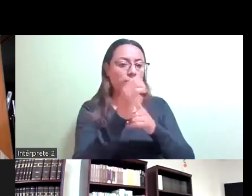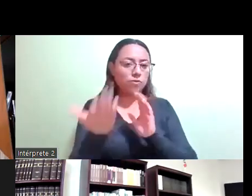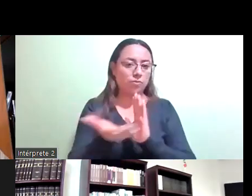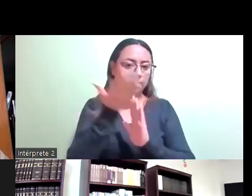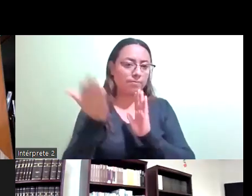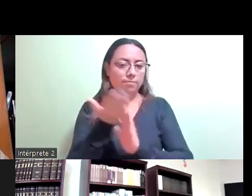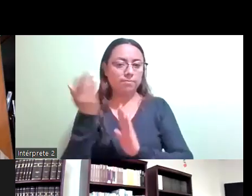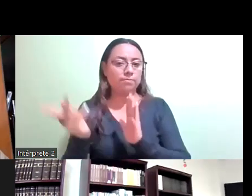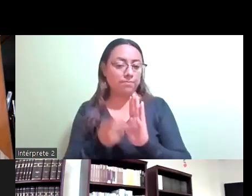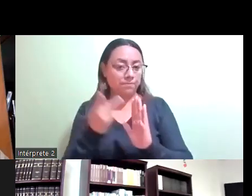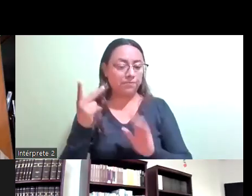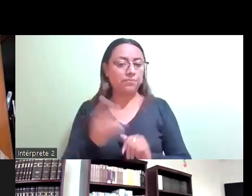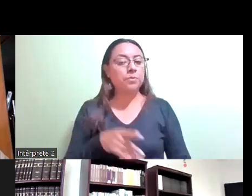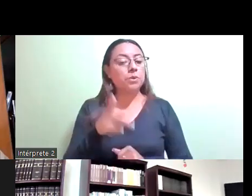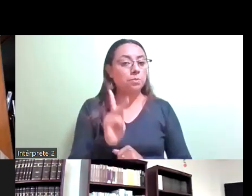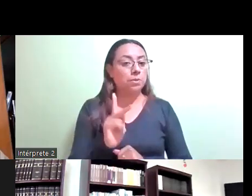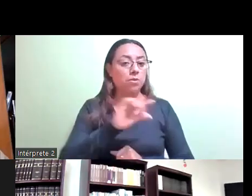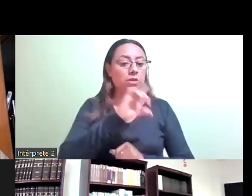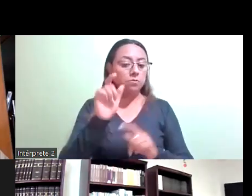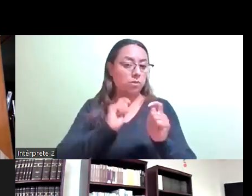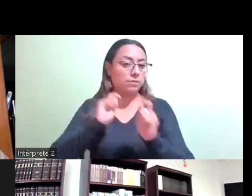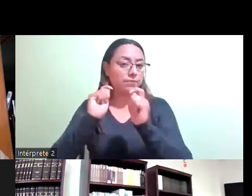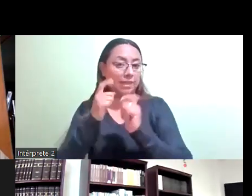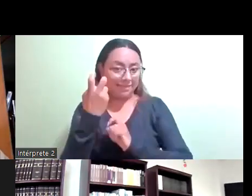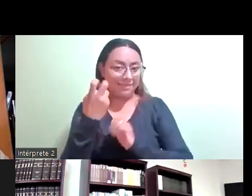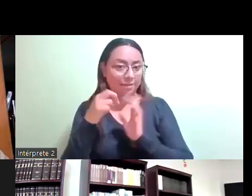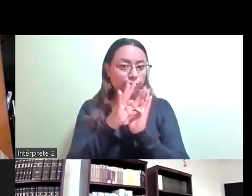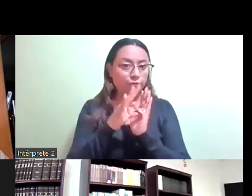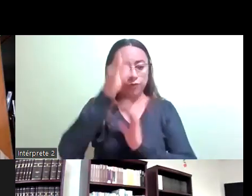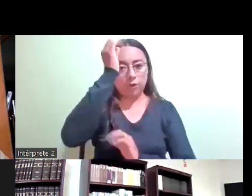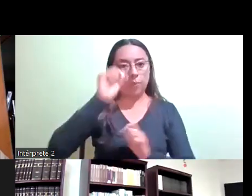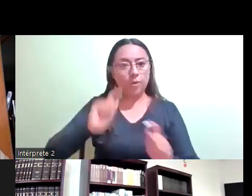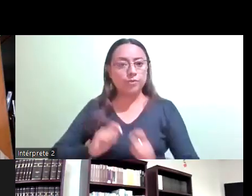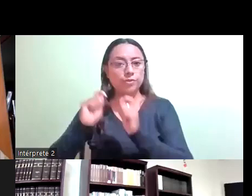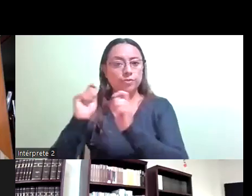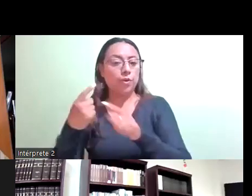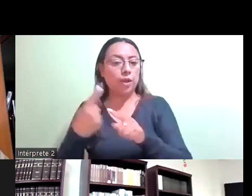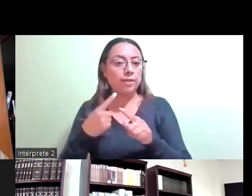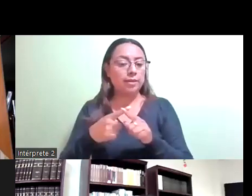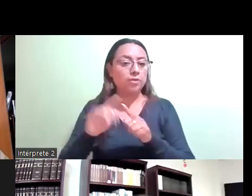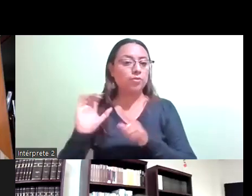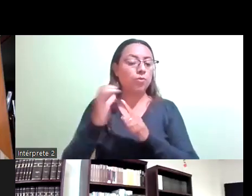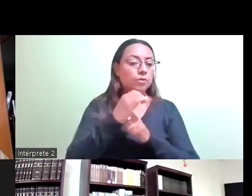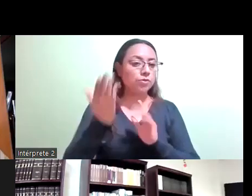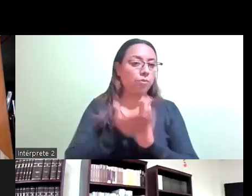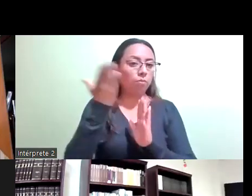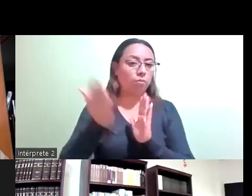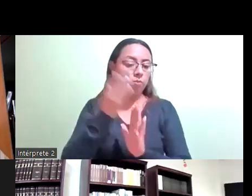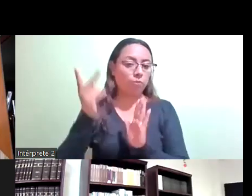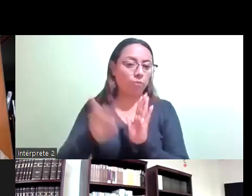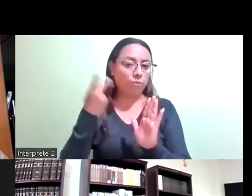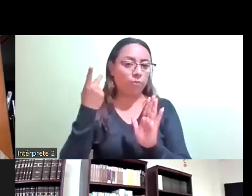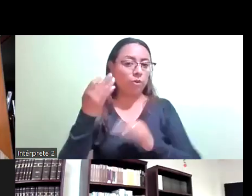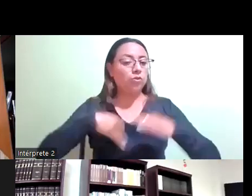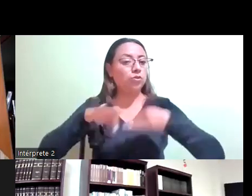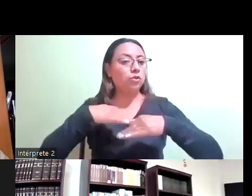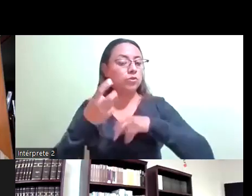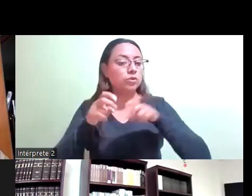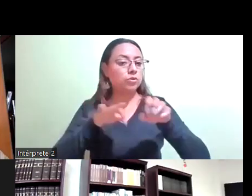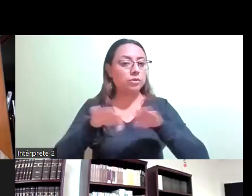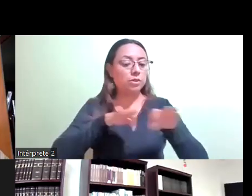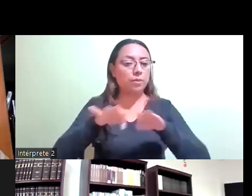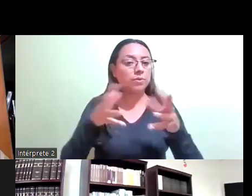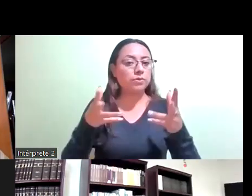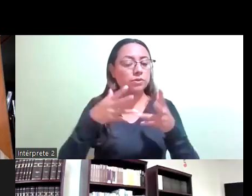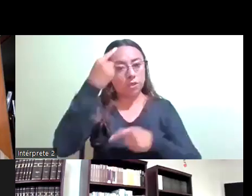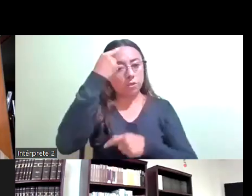pero una vez que se turnó el punto de acuerdo a la Comisión de Reconstrucción, en los trabajos que se hizo para dictaminar el punto